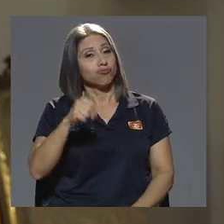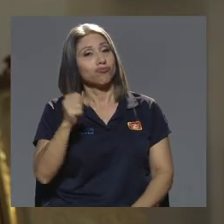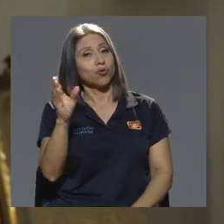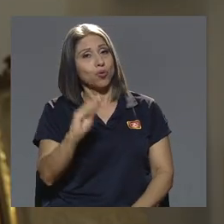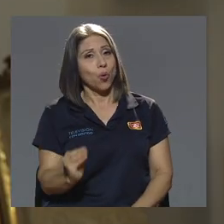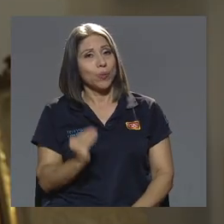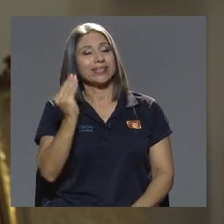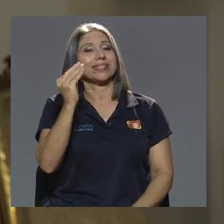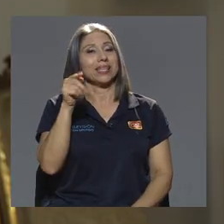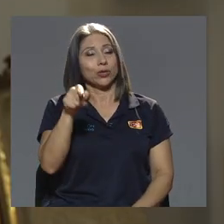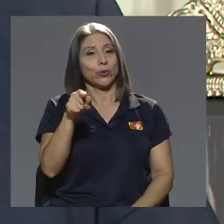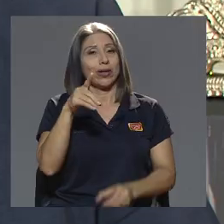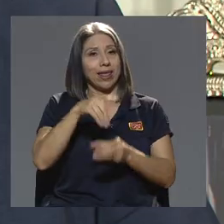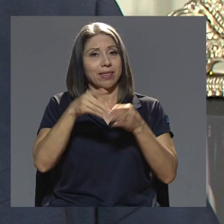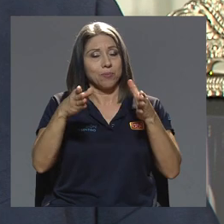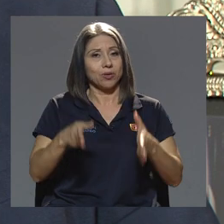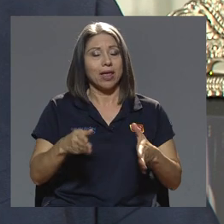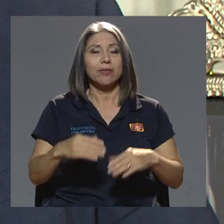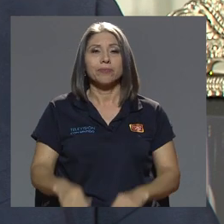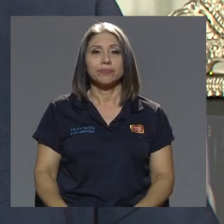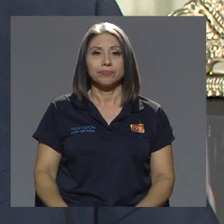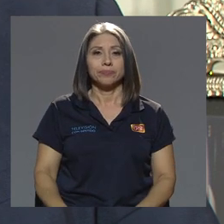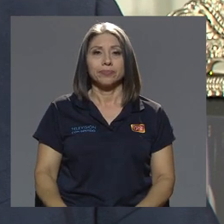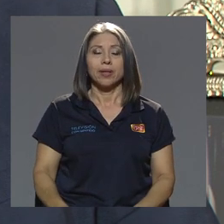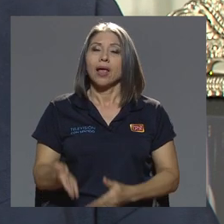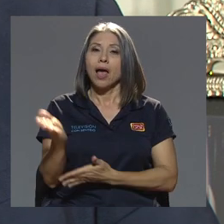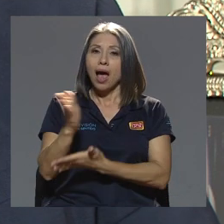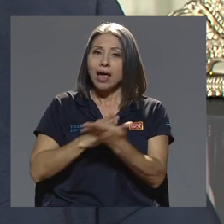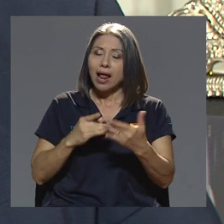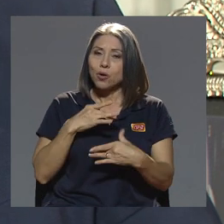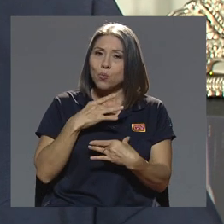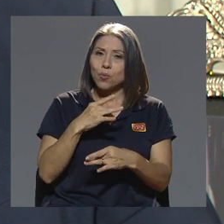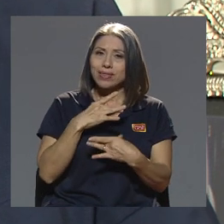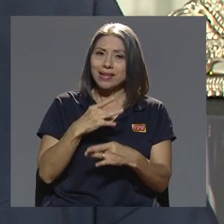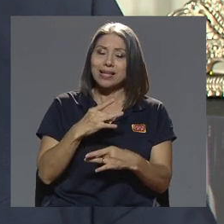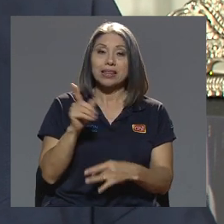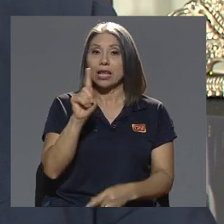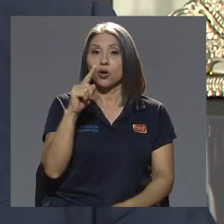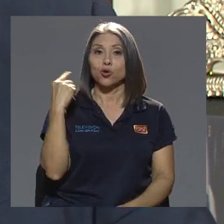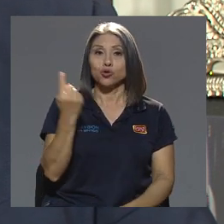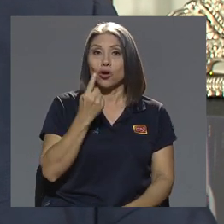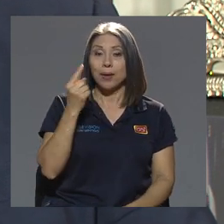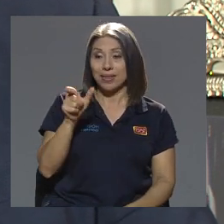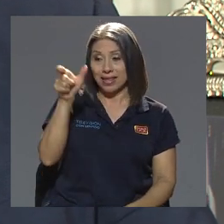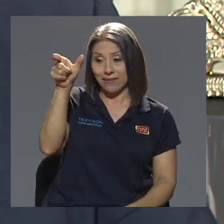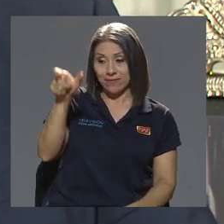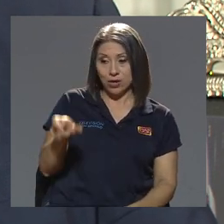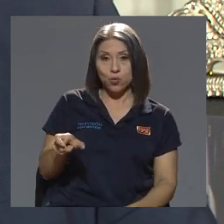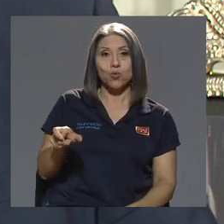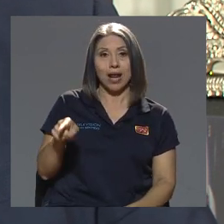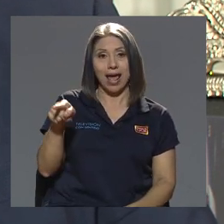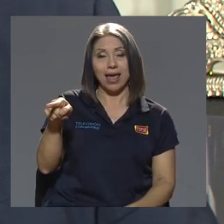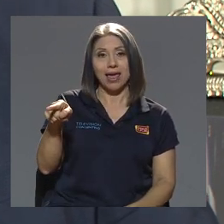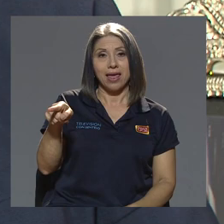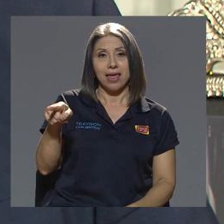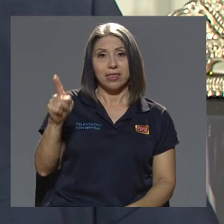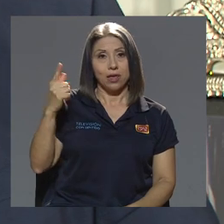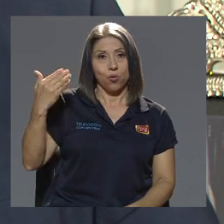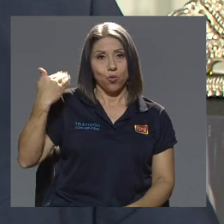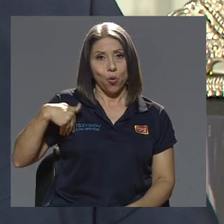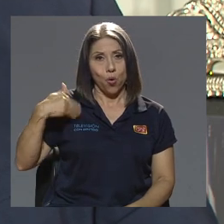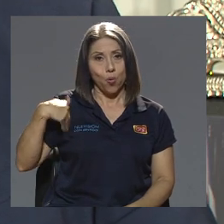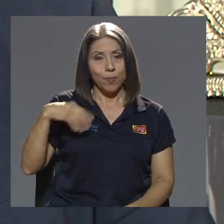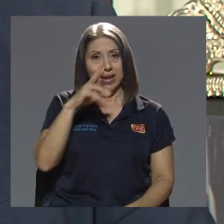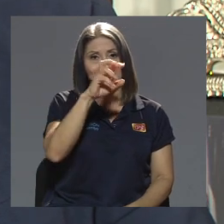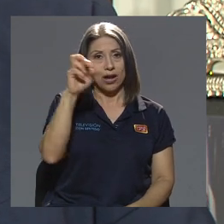joven, sí. Sí, hay algo muy interesante porque no solamente hay una figura de un hombre que en Costa Rica